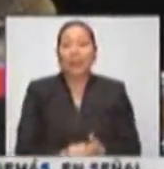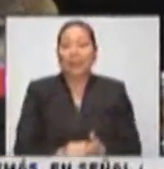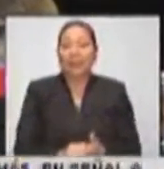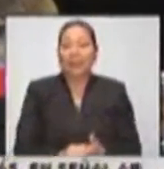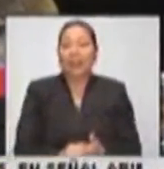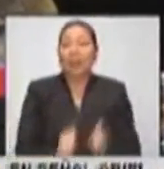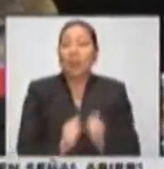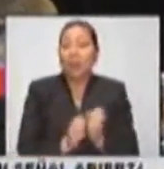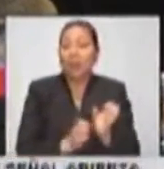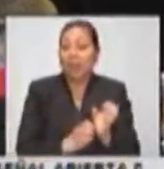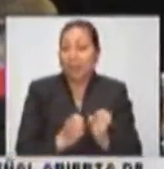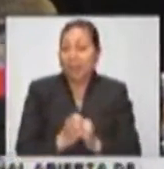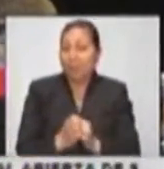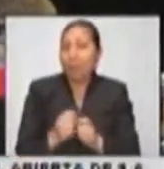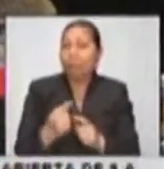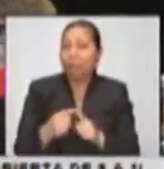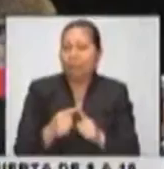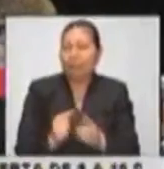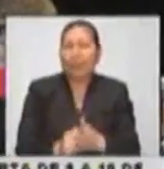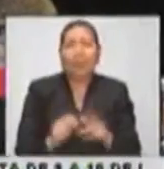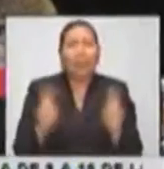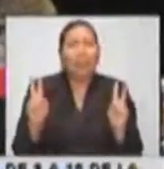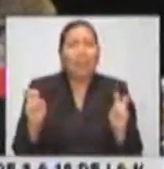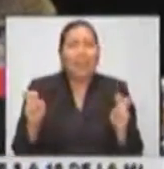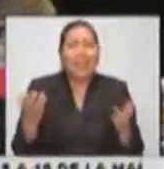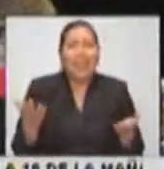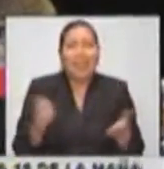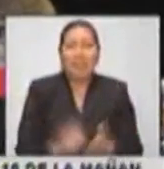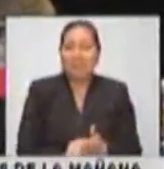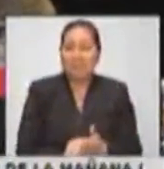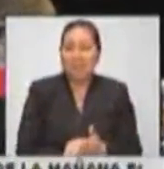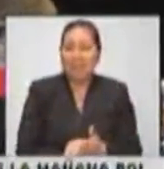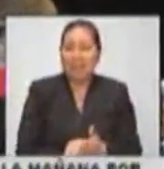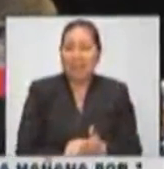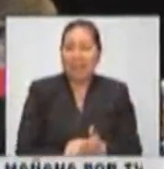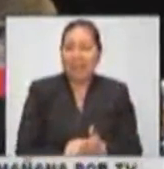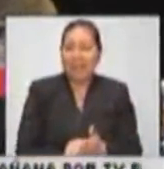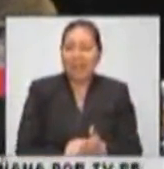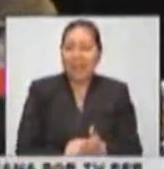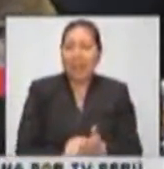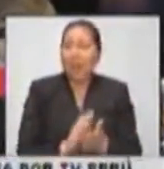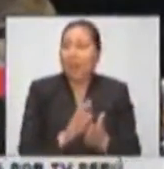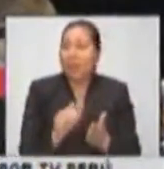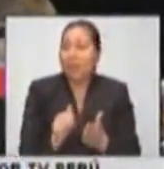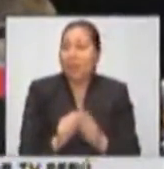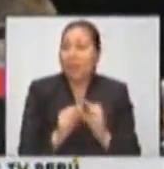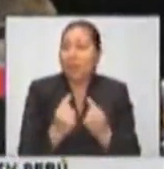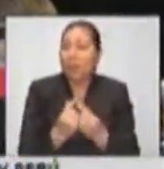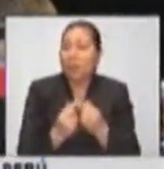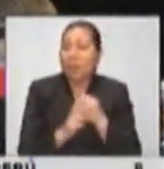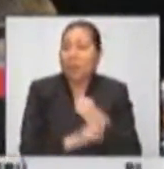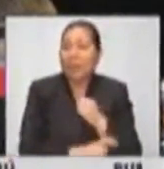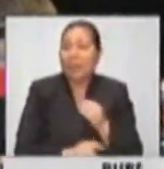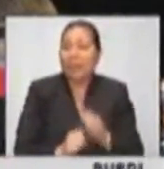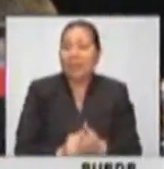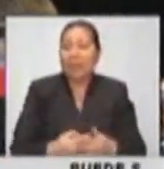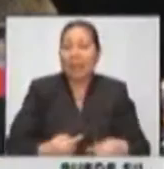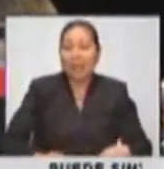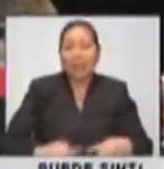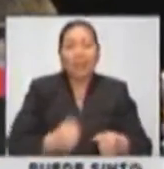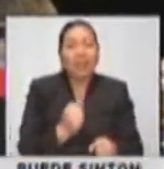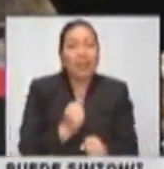¿no? Y con equipos múltiples, otra vez, miren los temas. O sea, ¿no? Esto es casi como tener todos los sectores del país